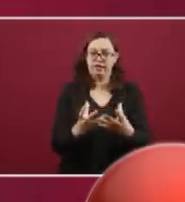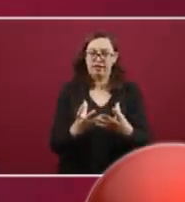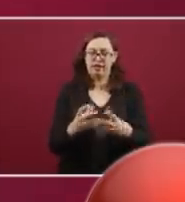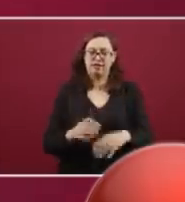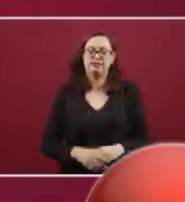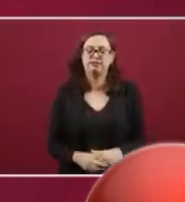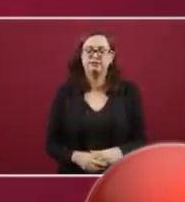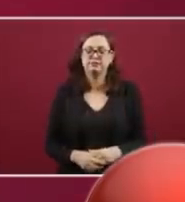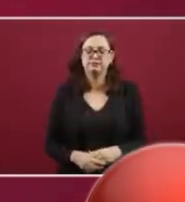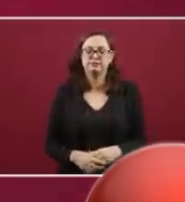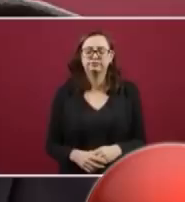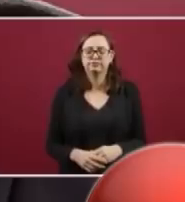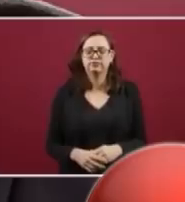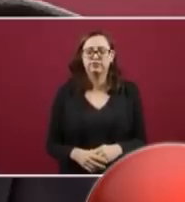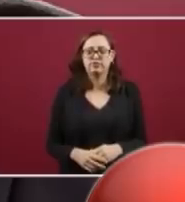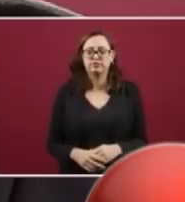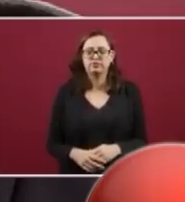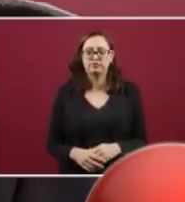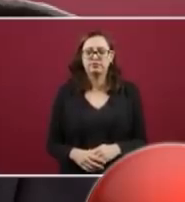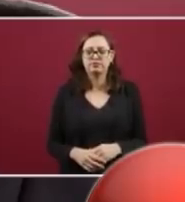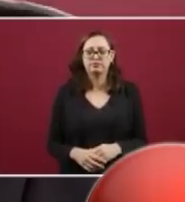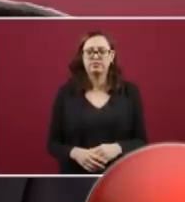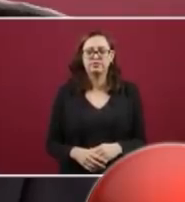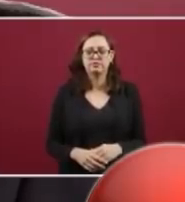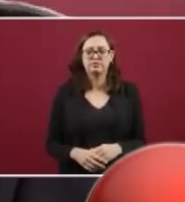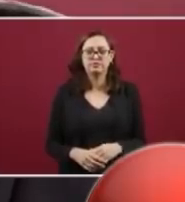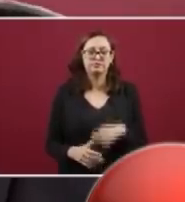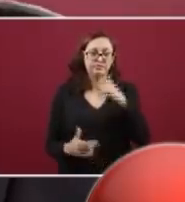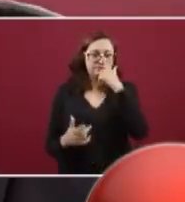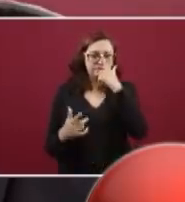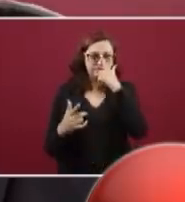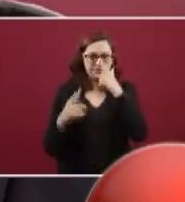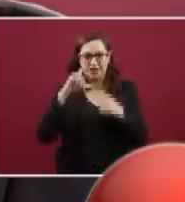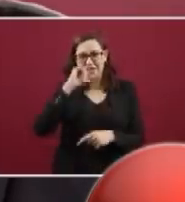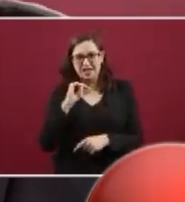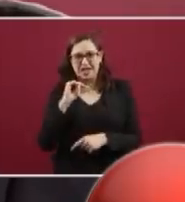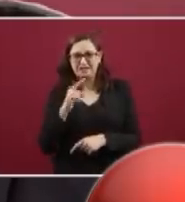Como paradoja, no en Estados Unidos,